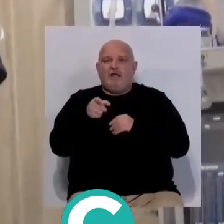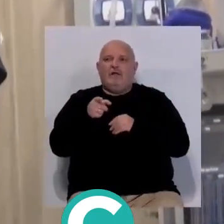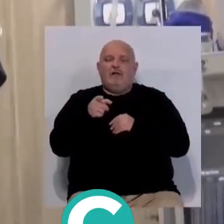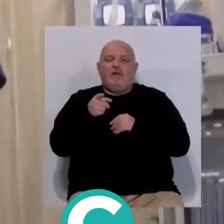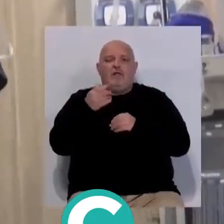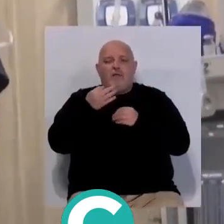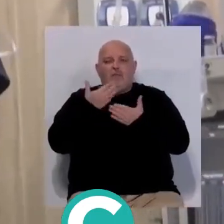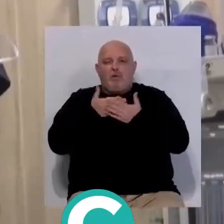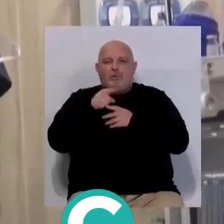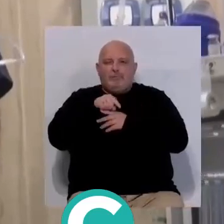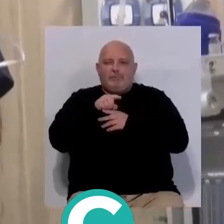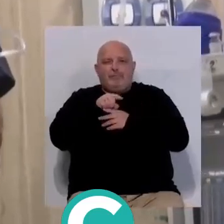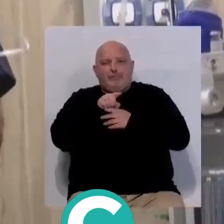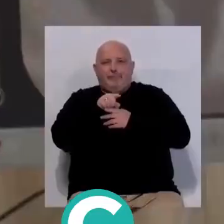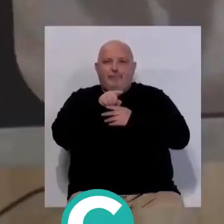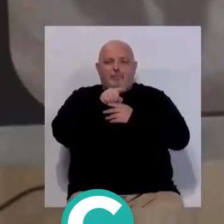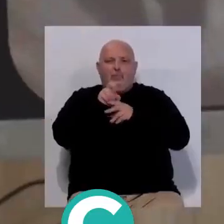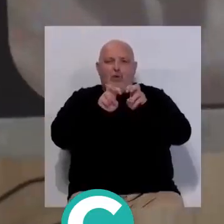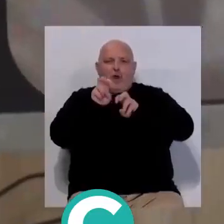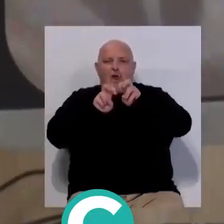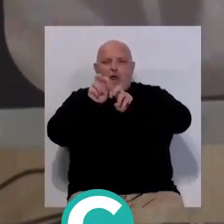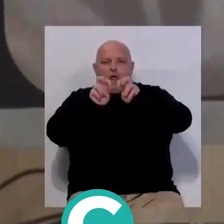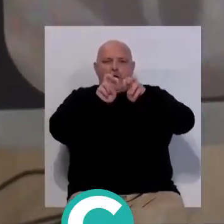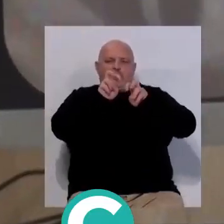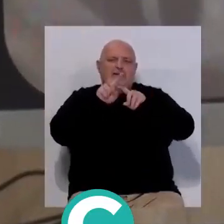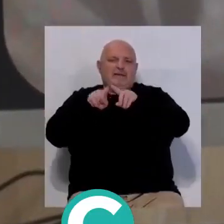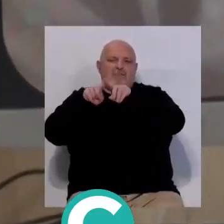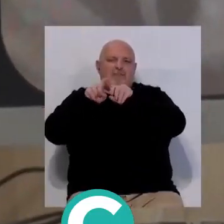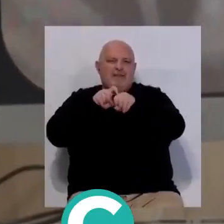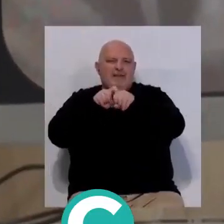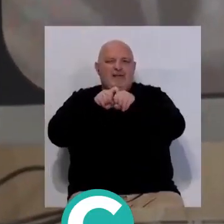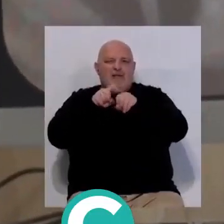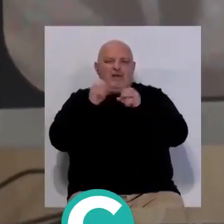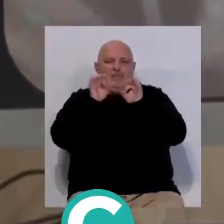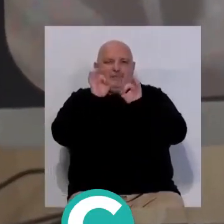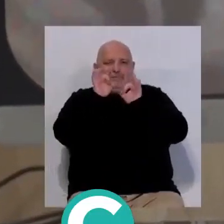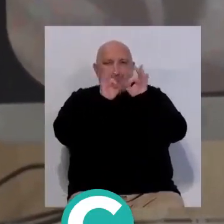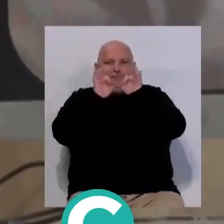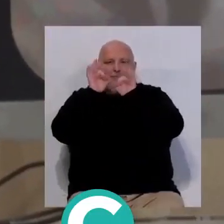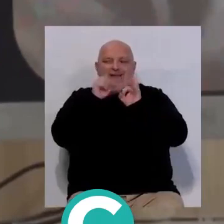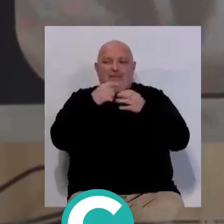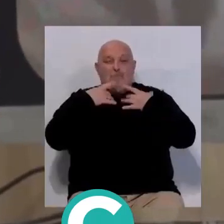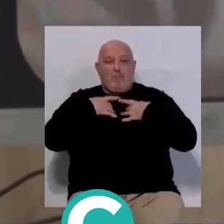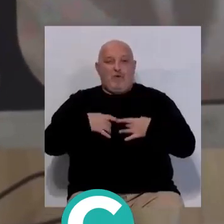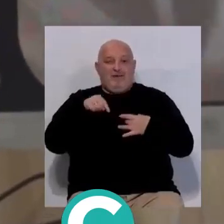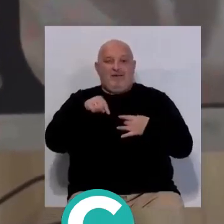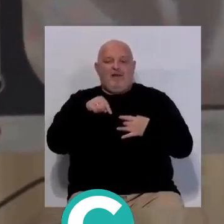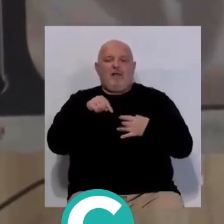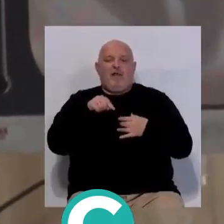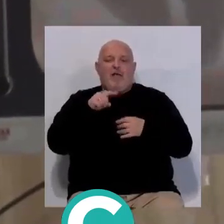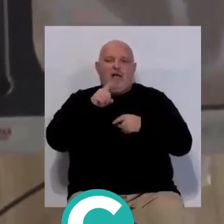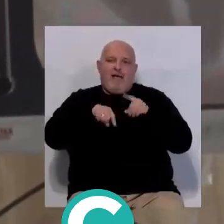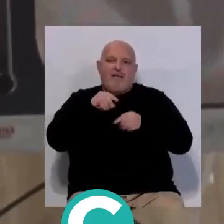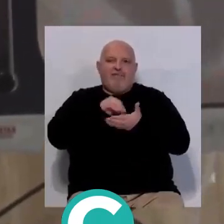que muestrear y tomar, digamos, muestras de distintos ganglios o de distintas lesiones, digamos que